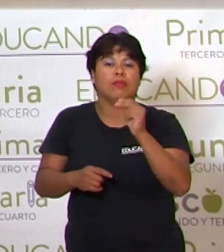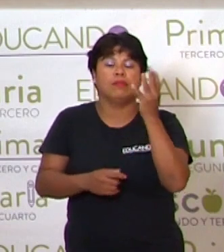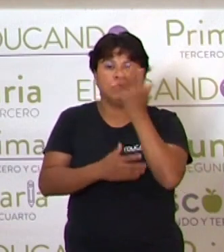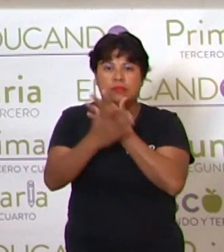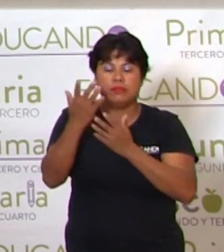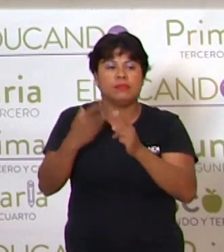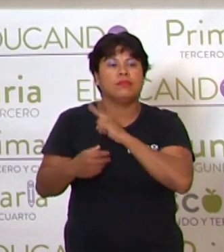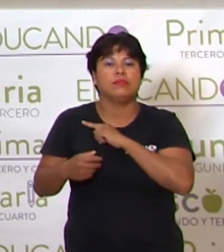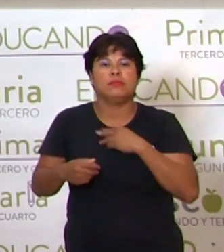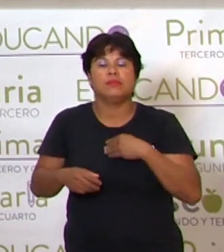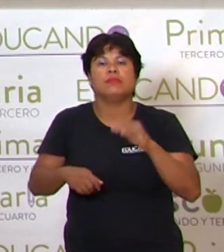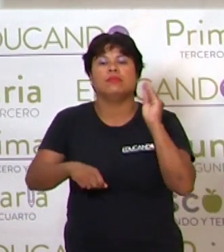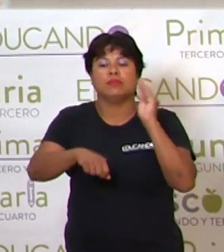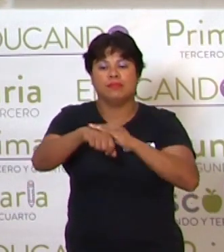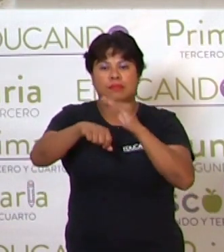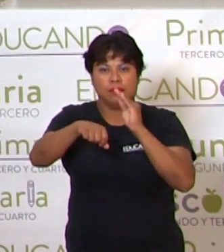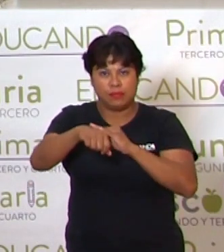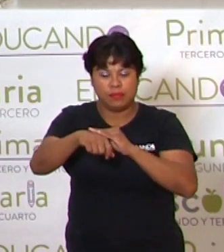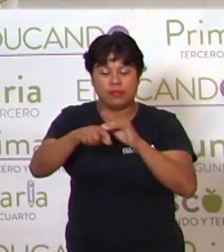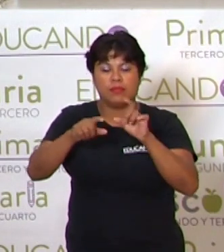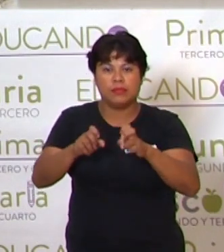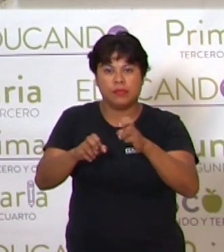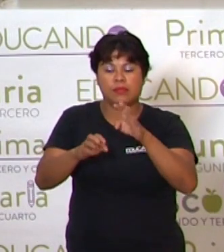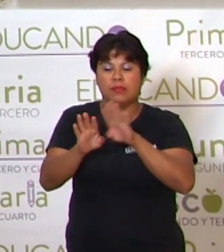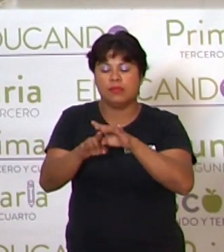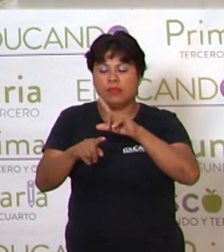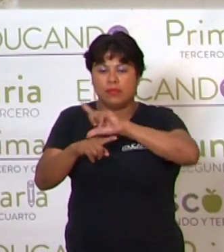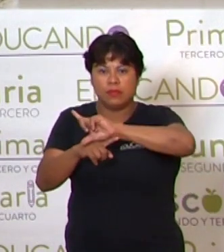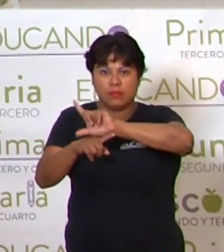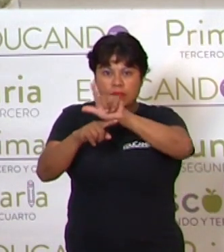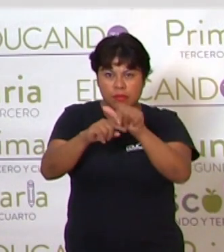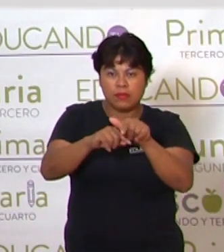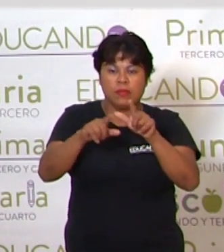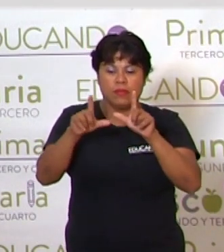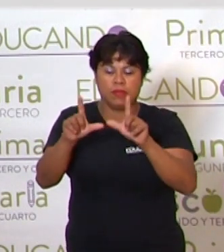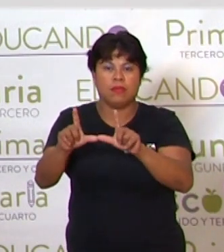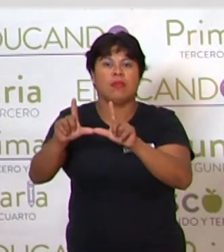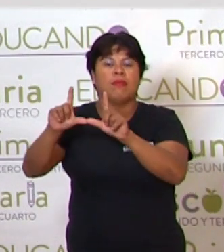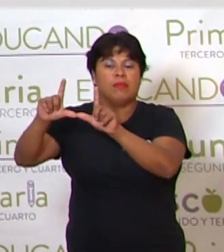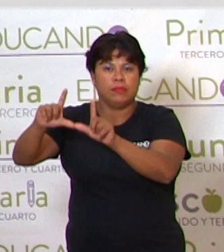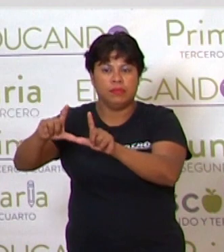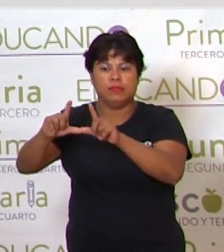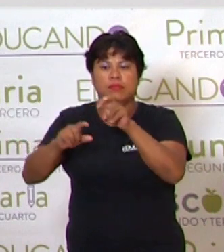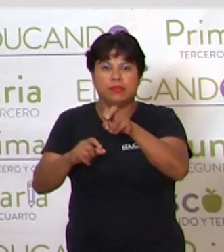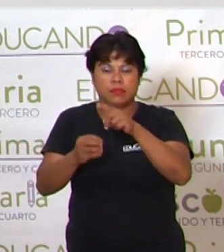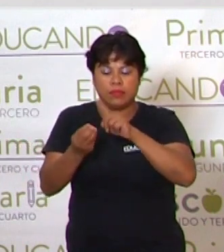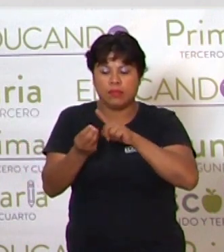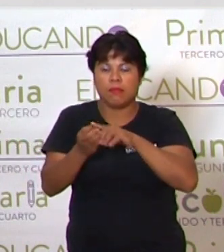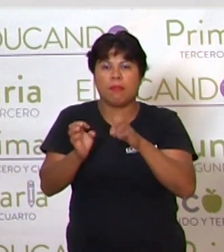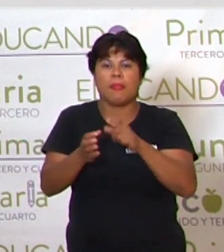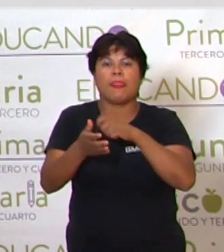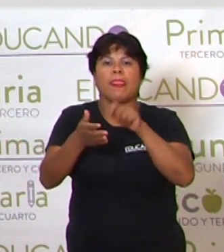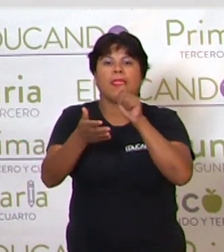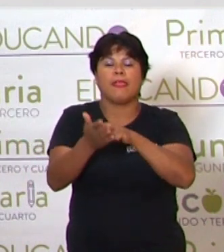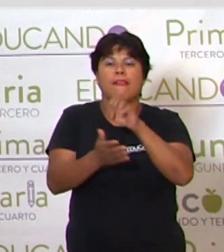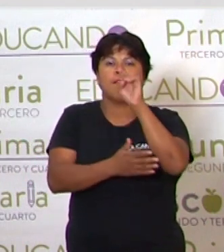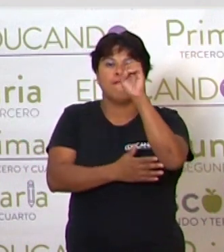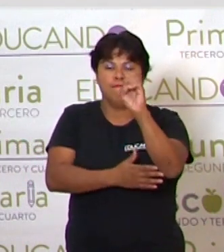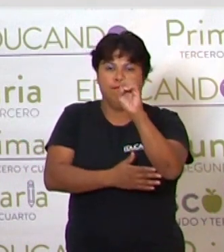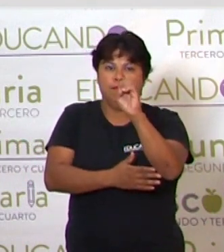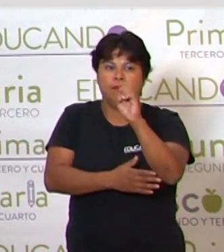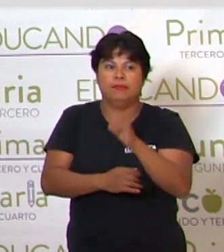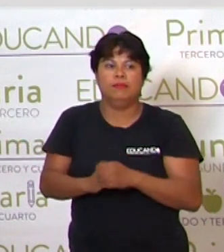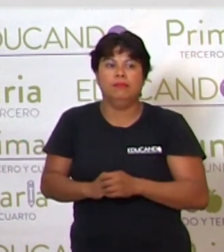confundamos, vamos a poner el transportador en el vértice y el otro en el punto cero.